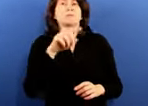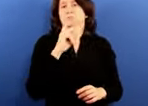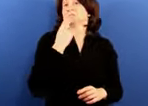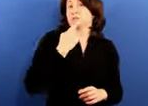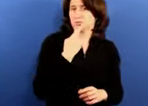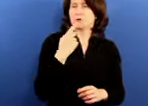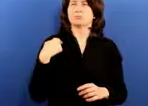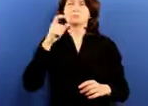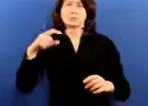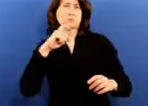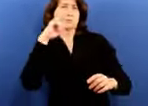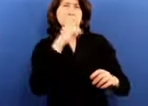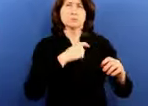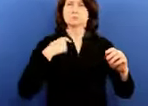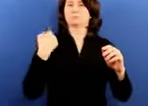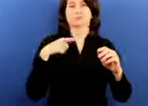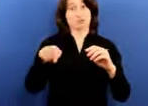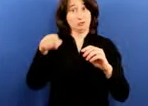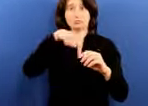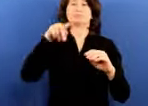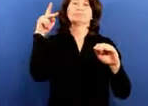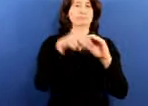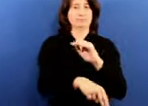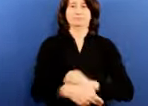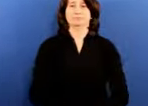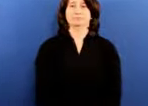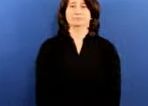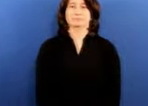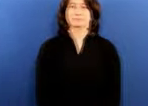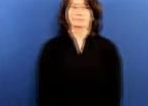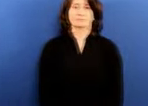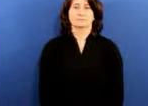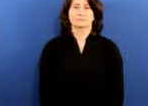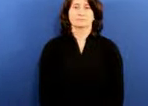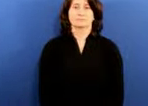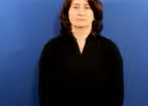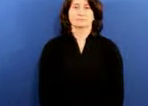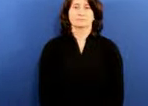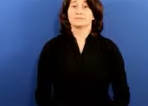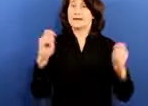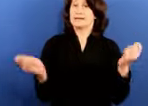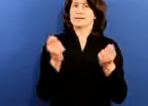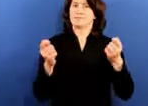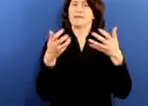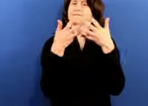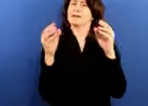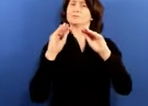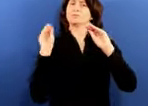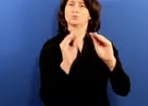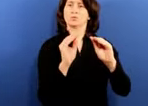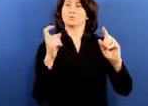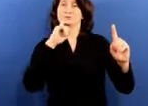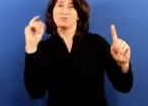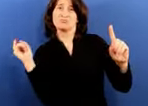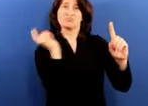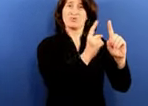esta iniciativa se va a centrar este año en el mundo del deporte. El presidente del Athletic Club de Bilbao, Josu Urrutia, y la capitana Ireia Iturregui y